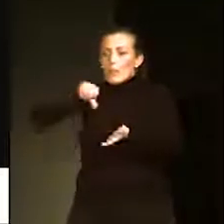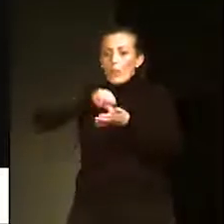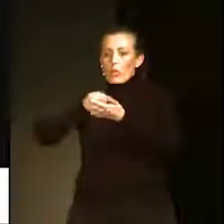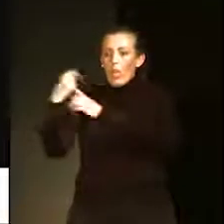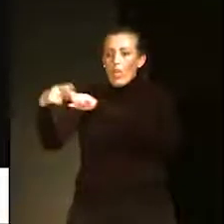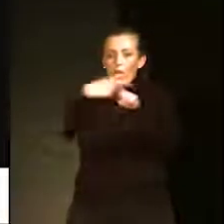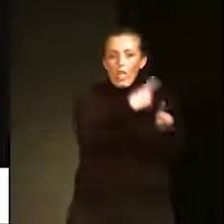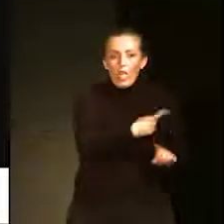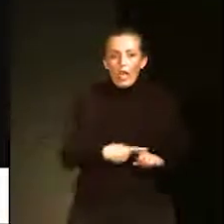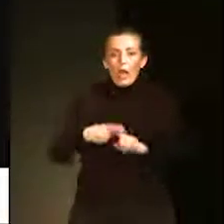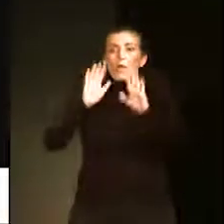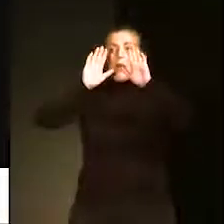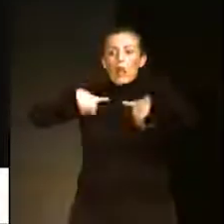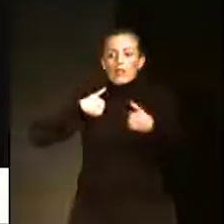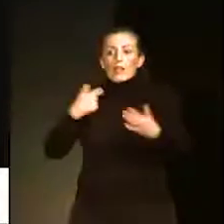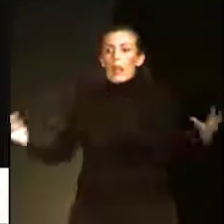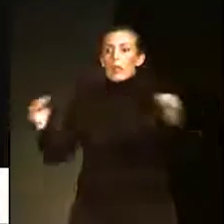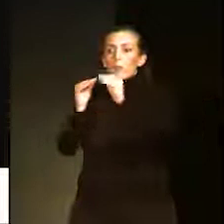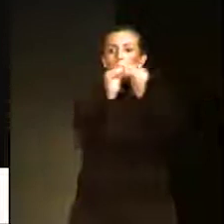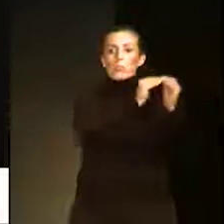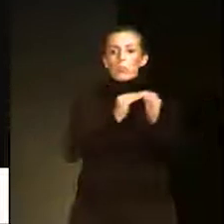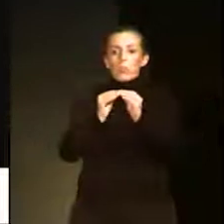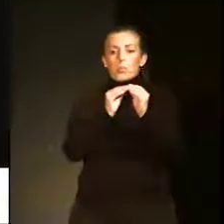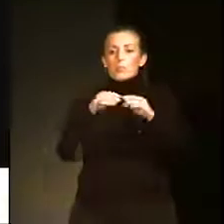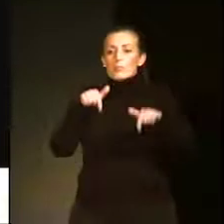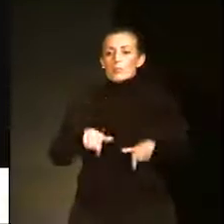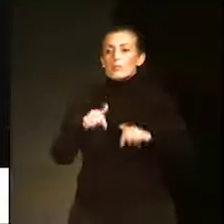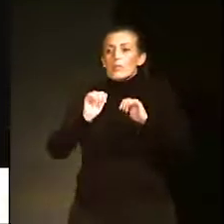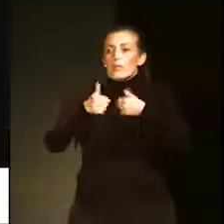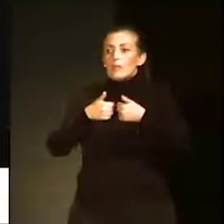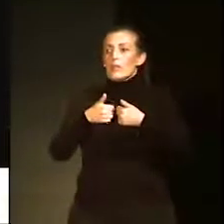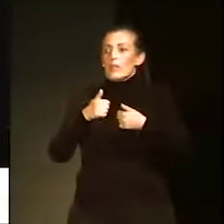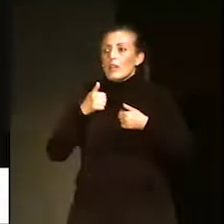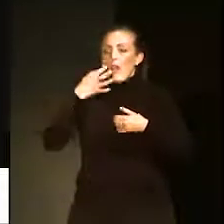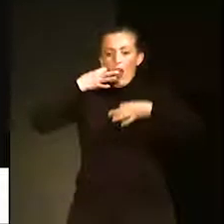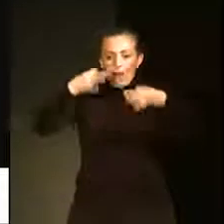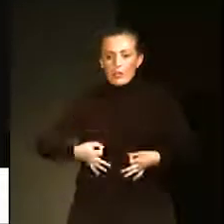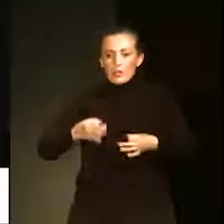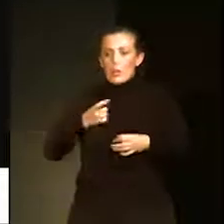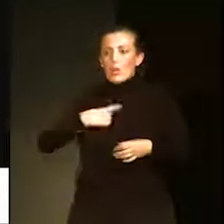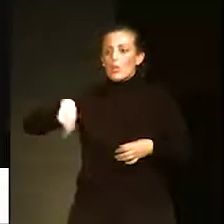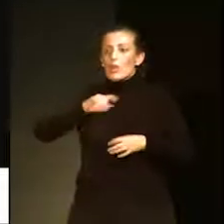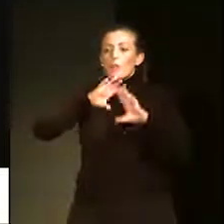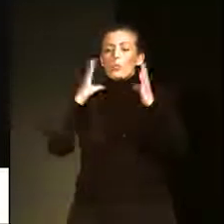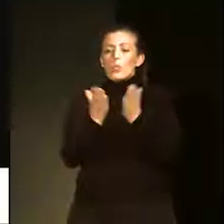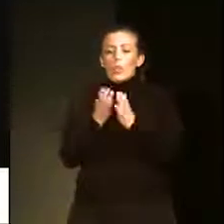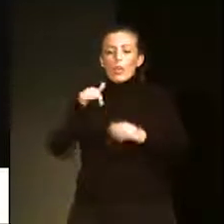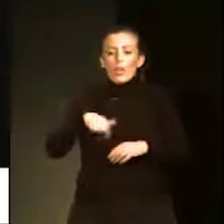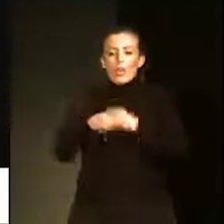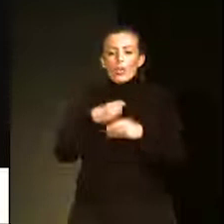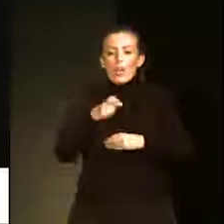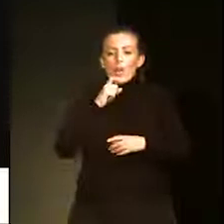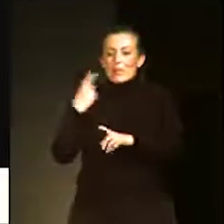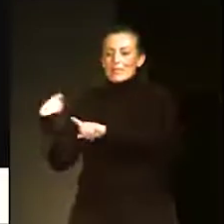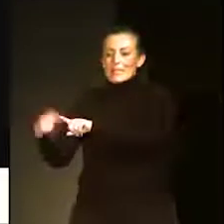los elementos que tienen que hacerlo compatible, ¿no? Pues en esa afirmación de que la armonía total de este mundo está formada